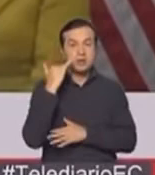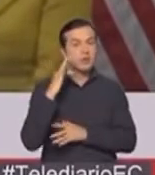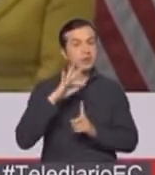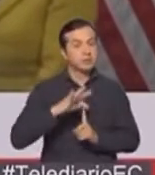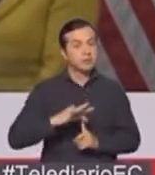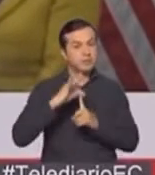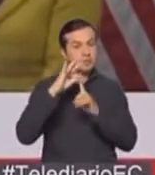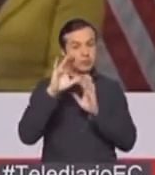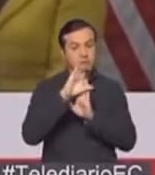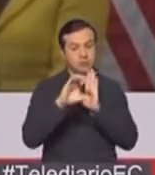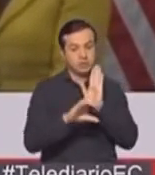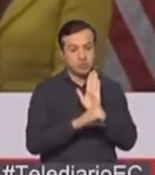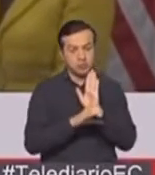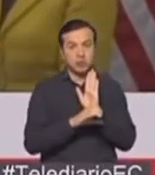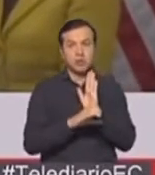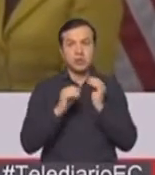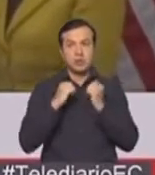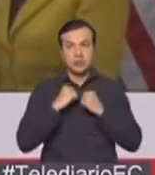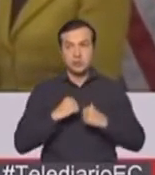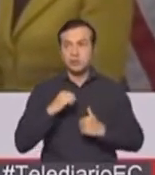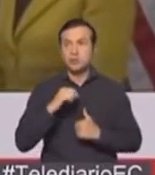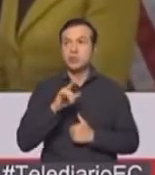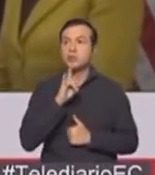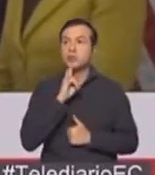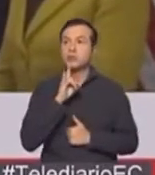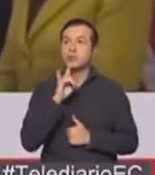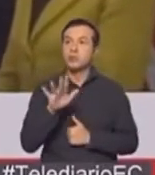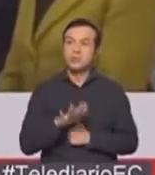constitución y un día triste para eeuu